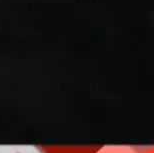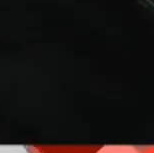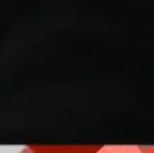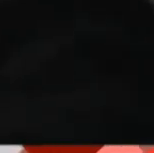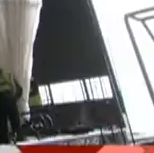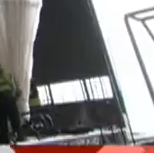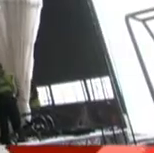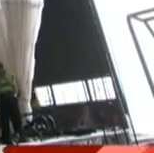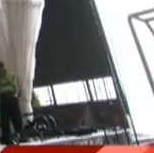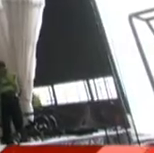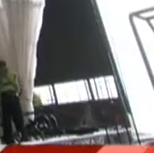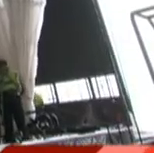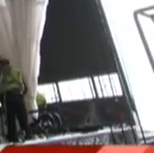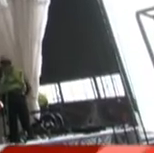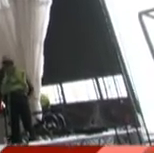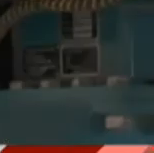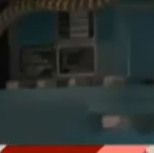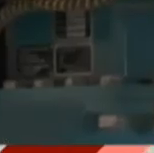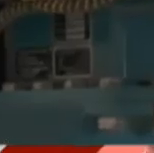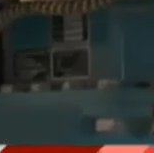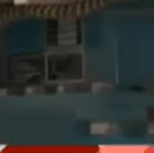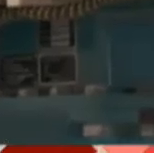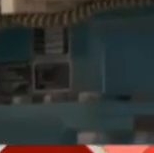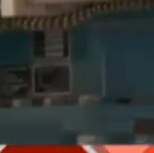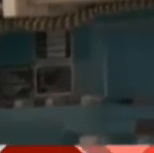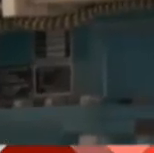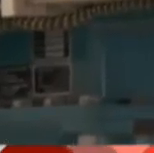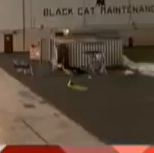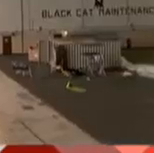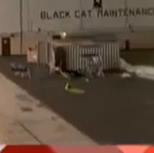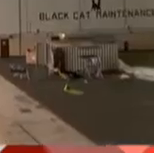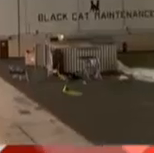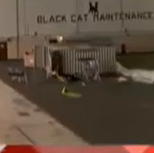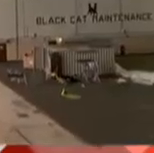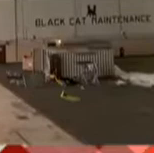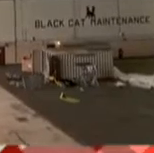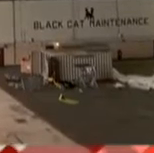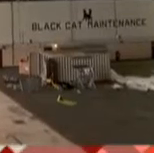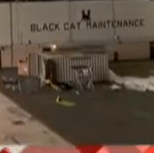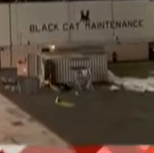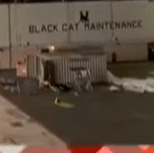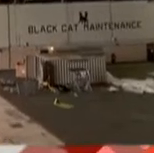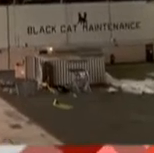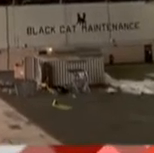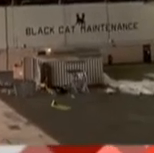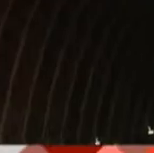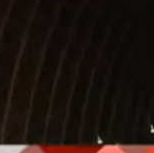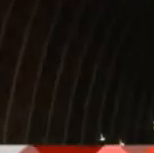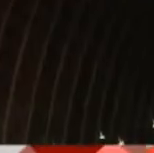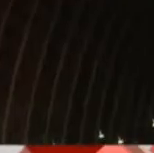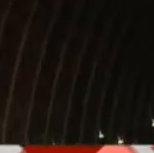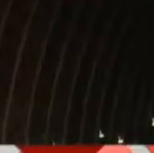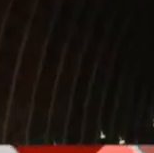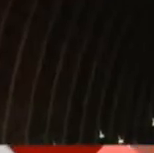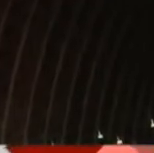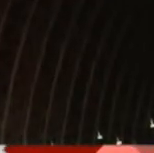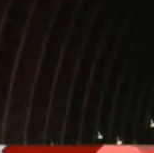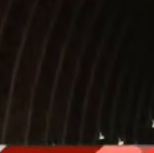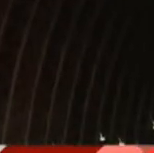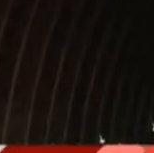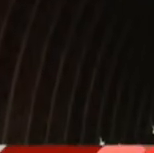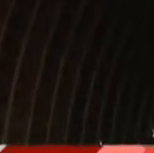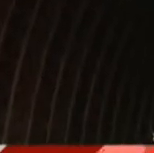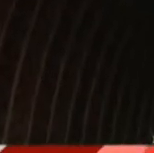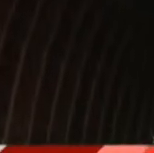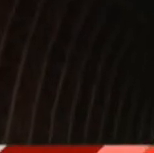en 2015. Un globo lanzado desde Nueva Zelanda llevó red LTE a Chile y a Australia. Las intenciones de